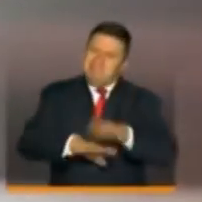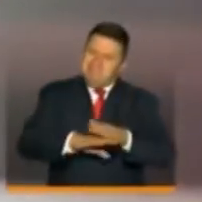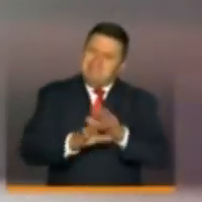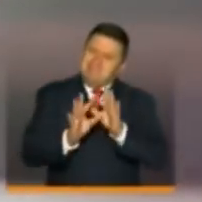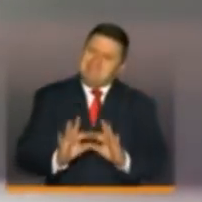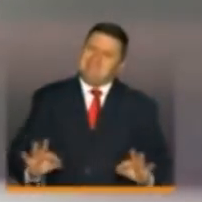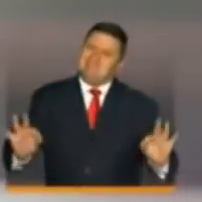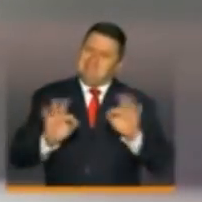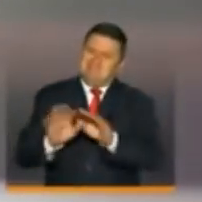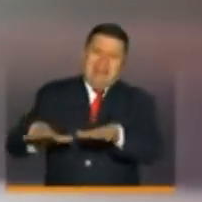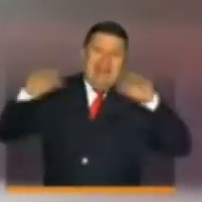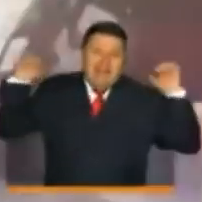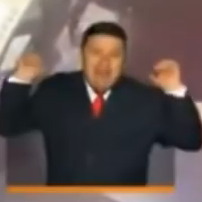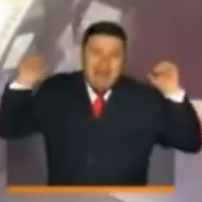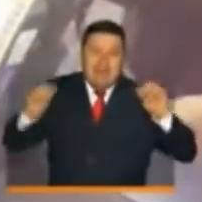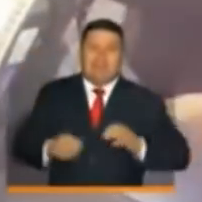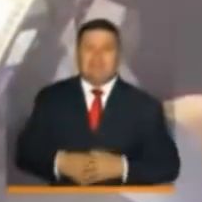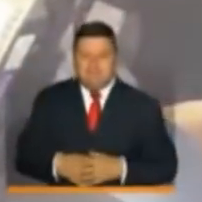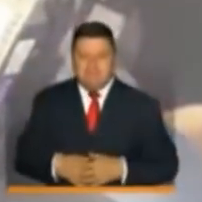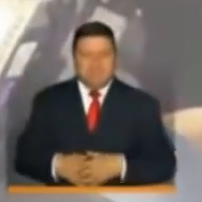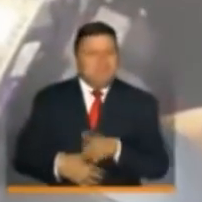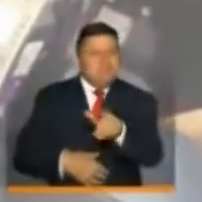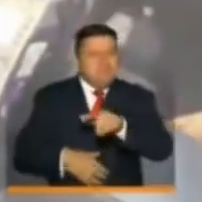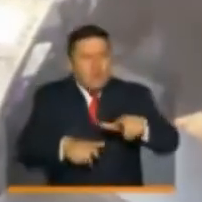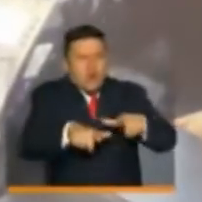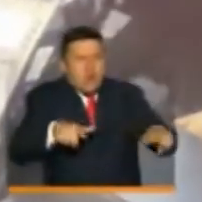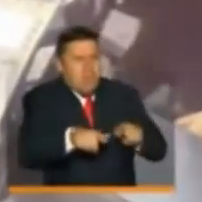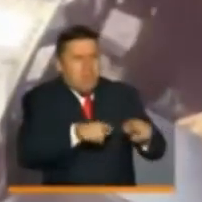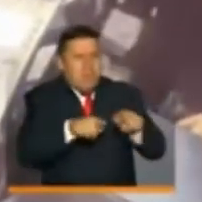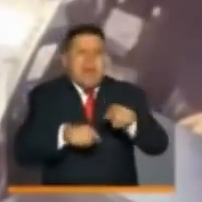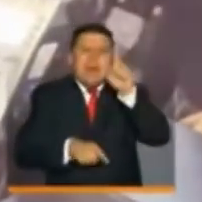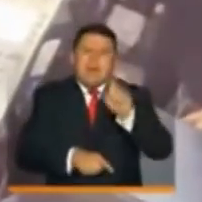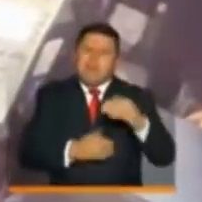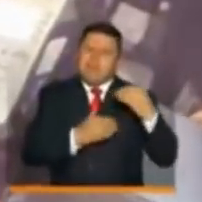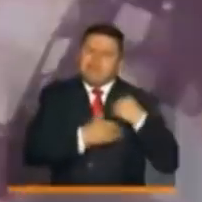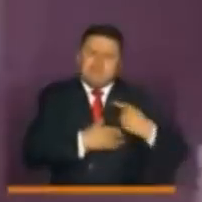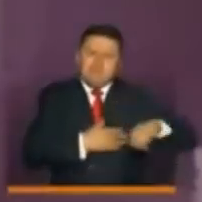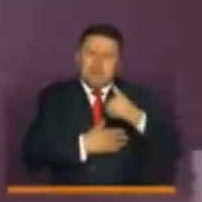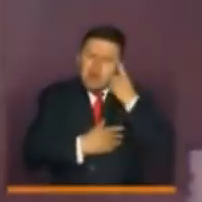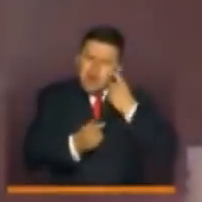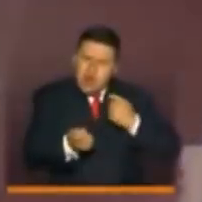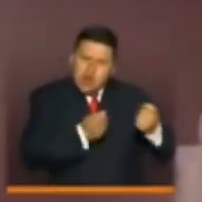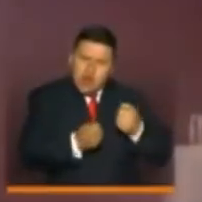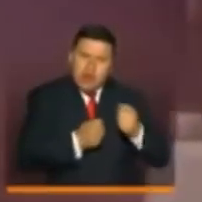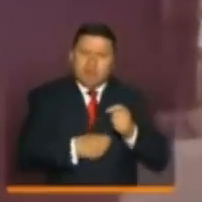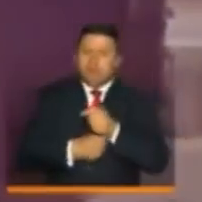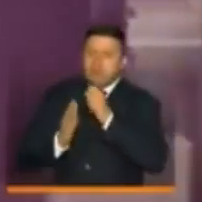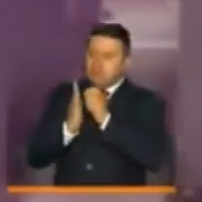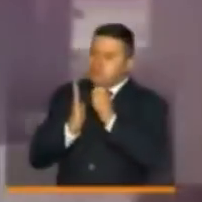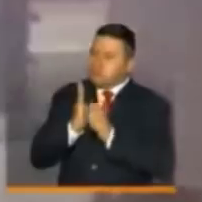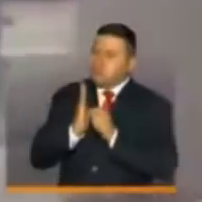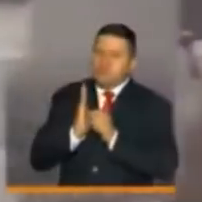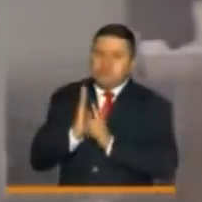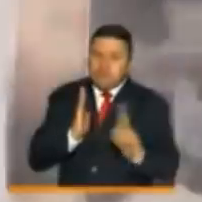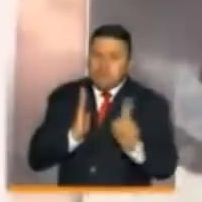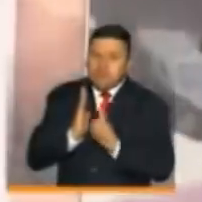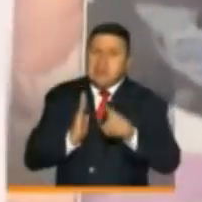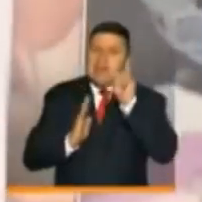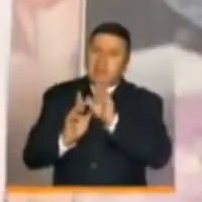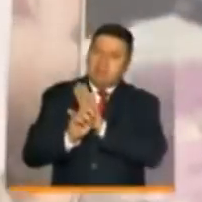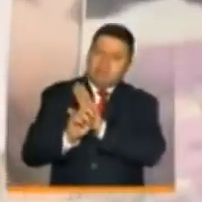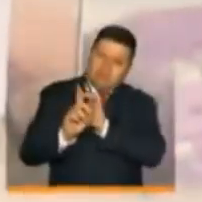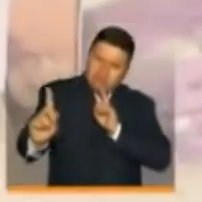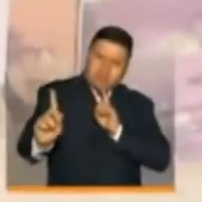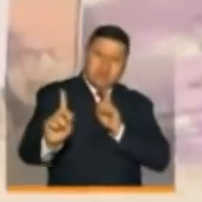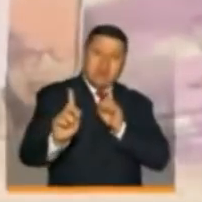es fundamental evitarlas. Los diferentes establecimientos deberán garantizar el control de aforo, asegurando el distanciamiento